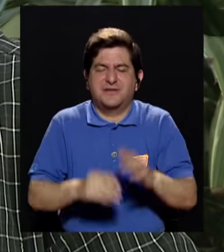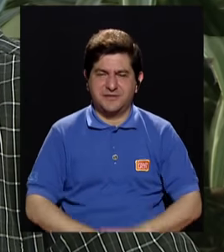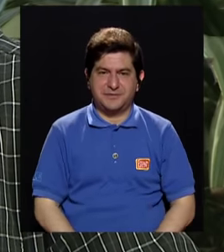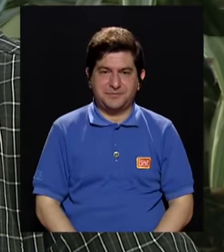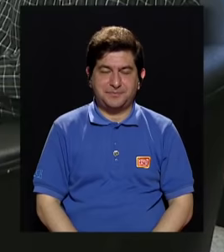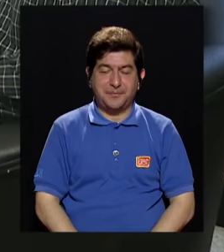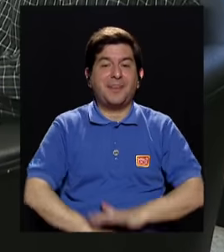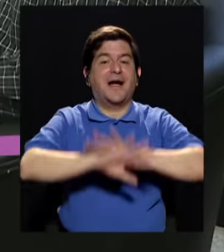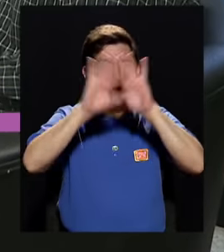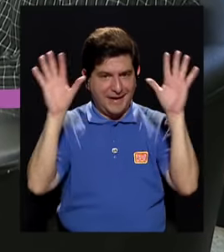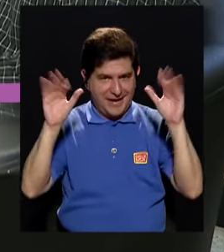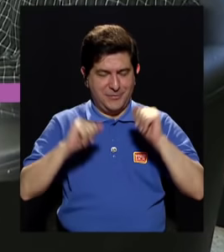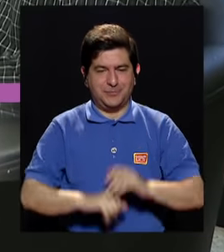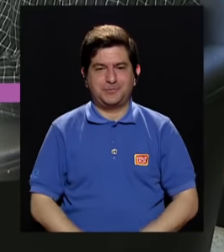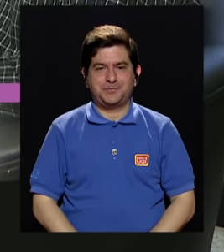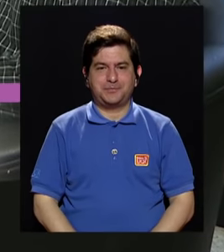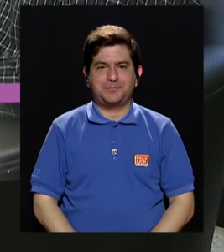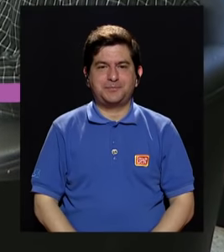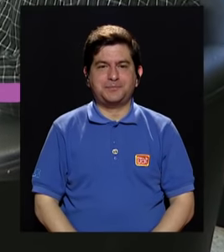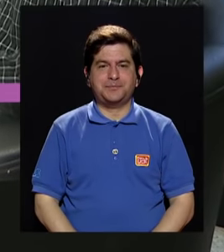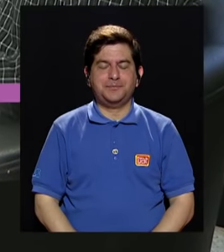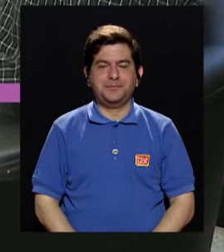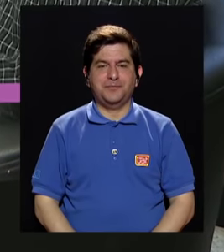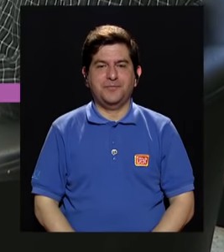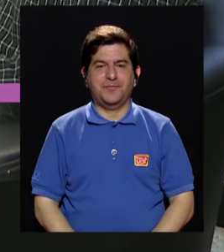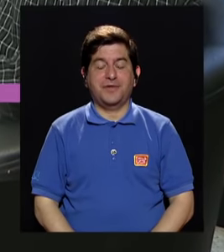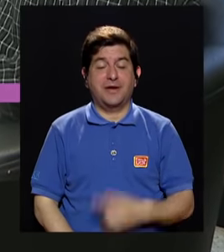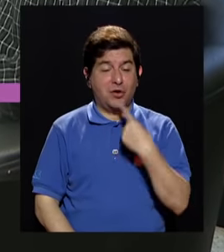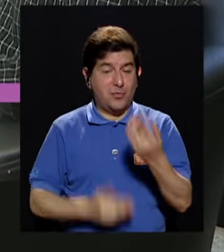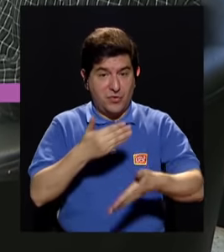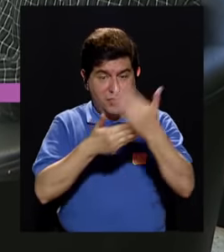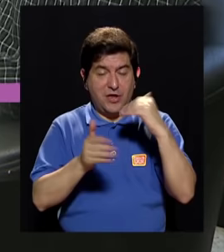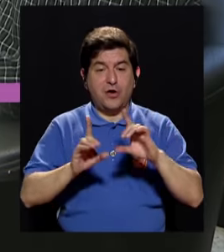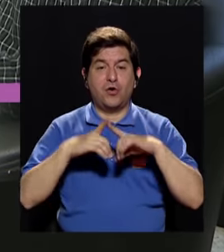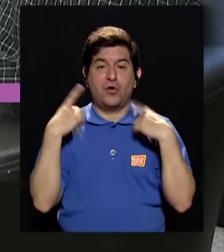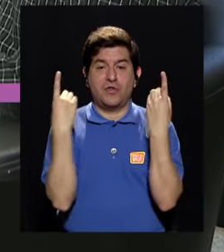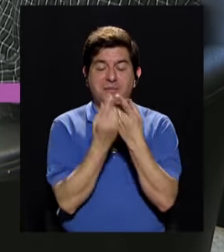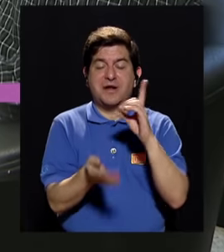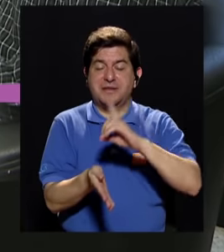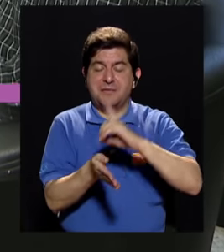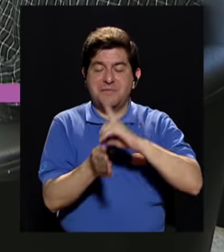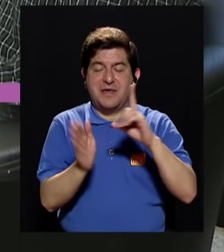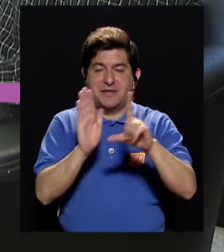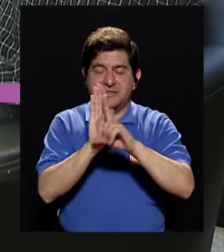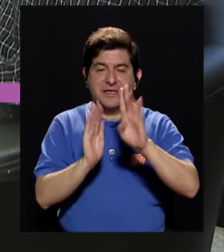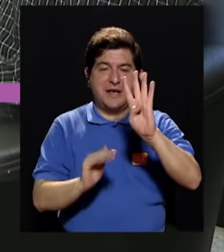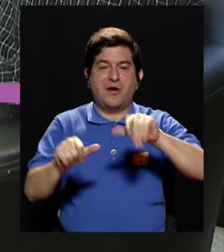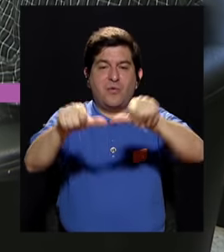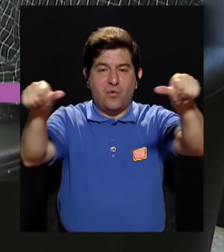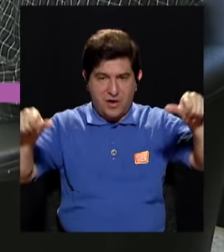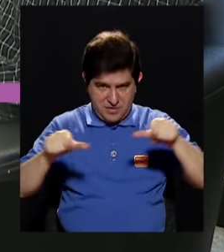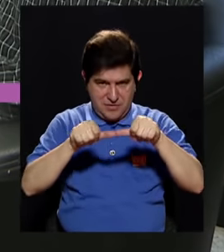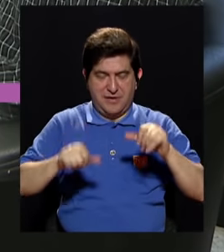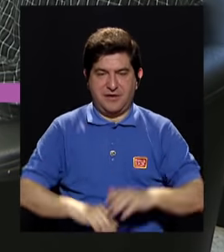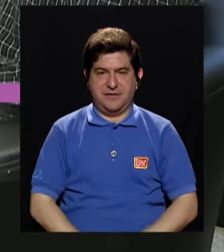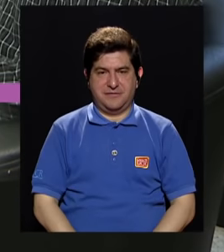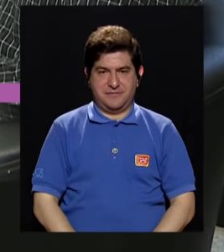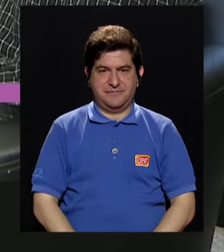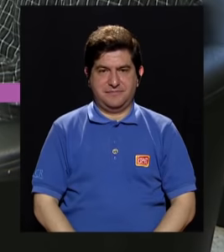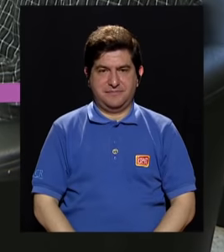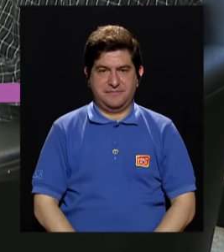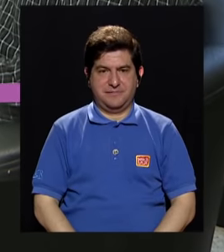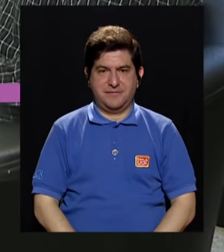bueno para aclararle eh las como les decía yo el departamento de legal tiene cuatro secciones verdad